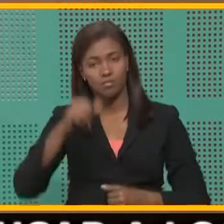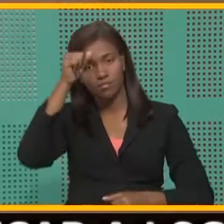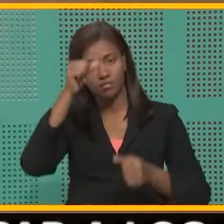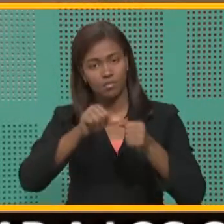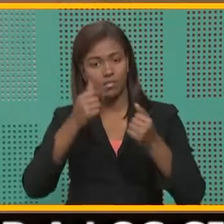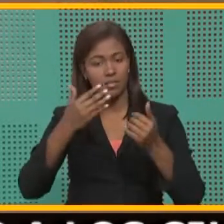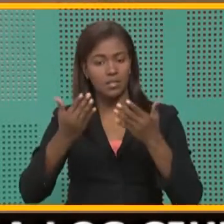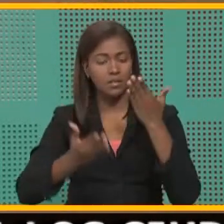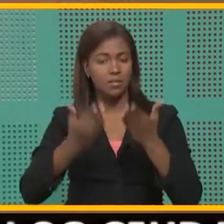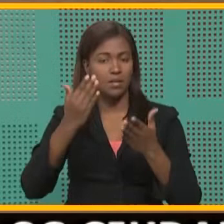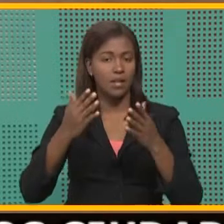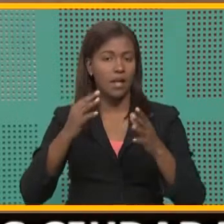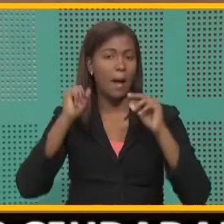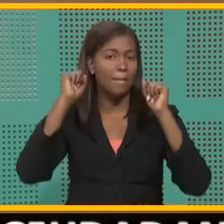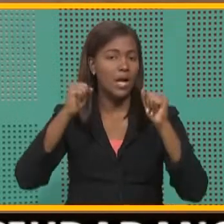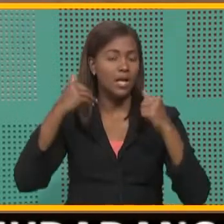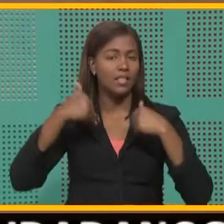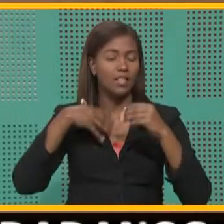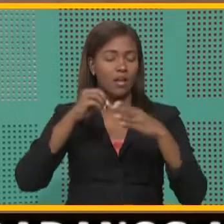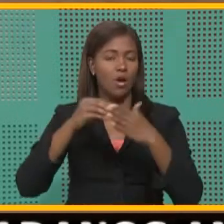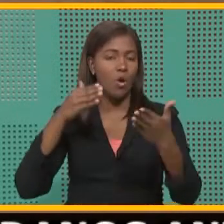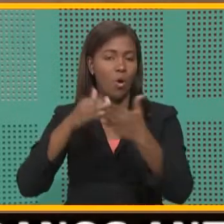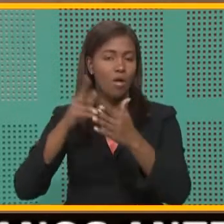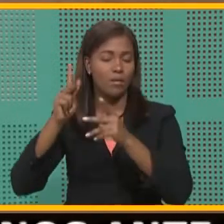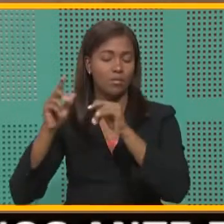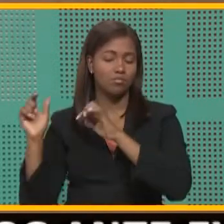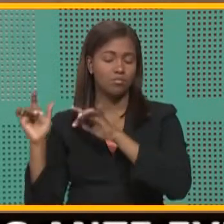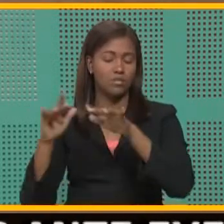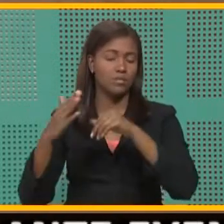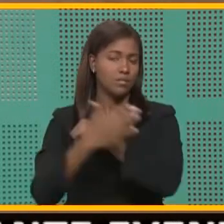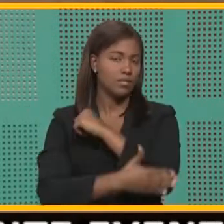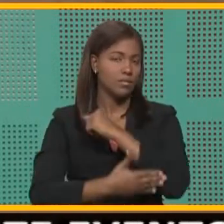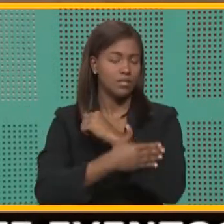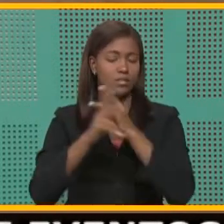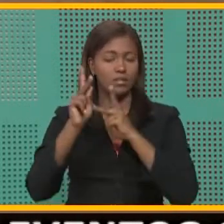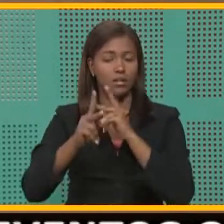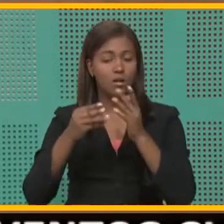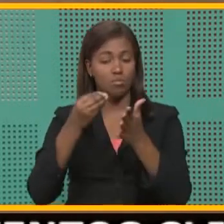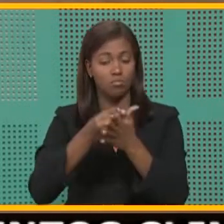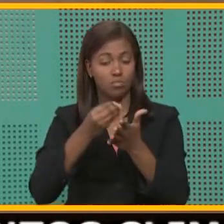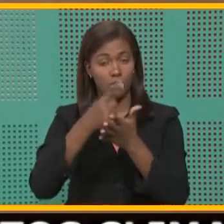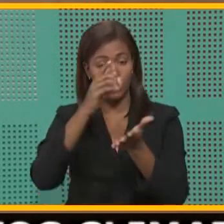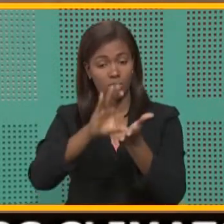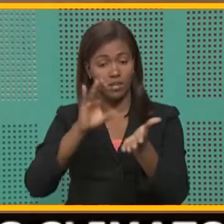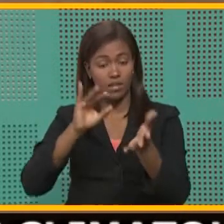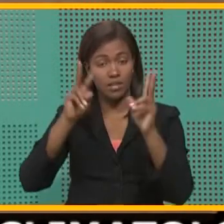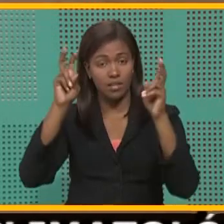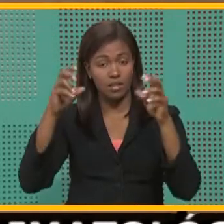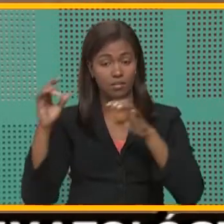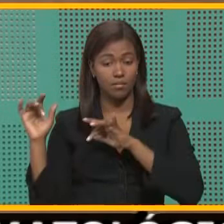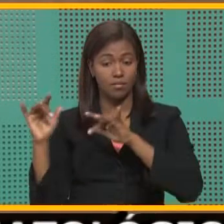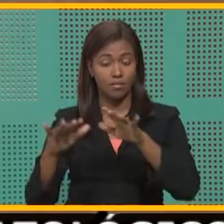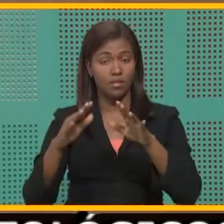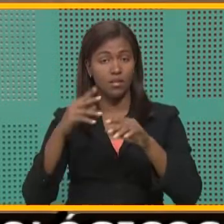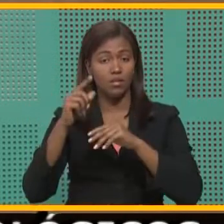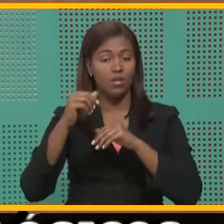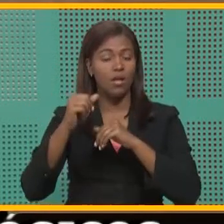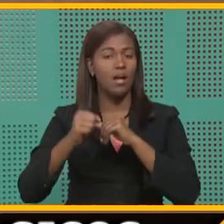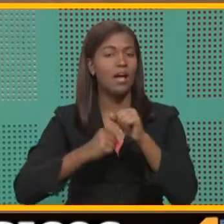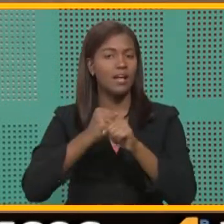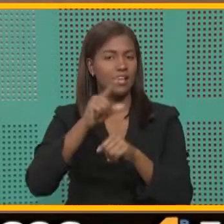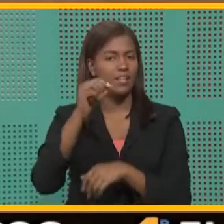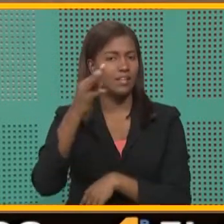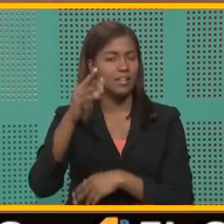Recordamos que a pesar de la campaña que se hizo en contra del turismo del país, los ingresos por concepto de turismo durante el 2019 crecieron